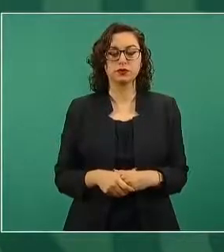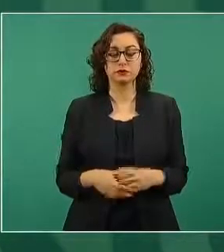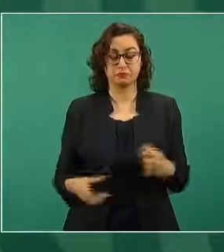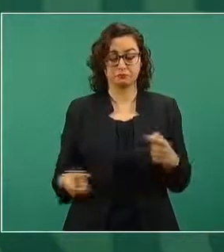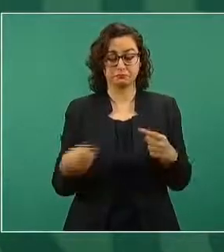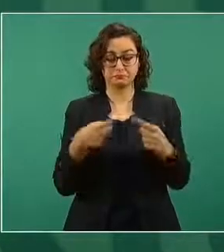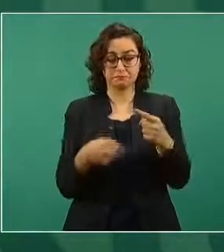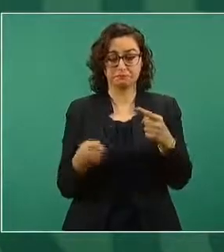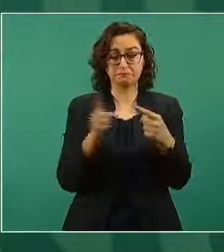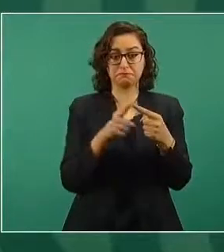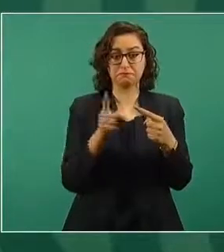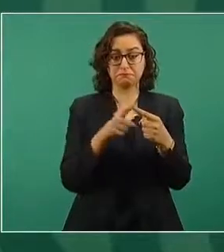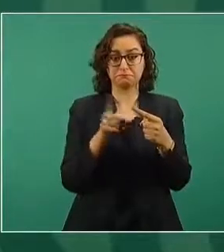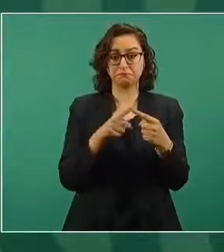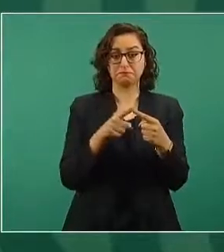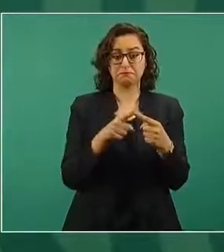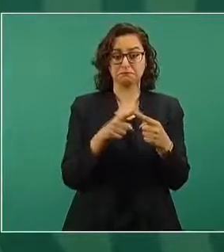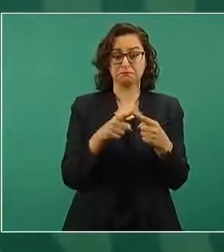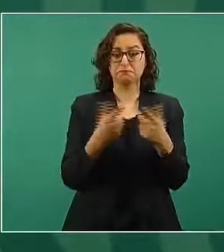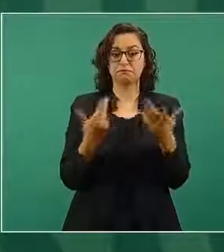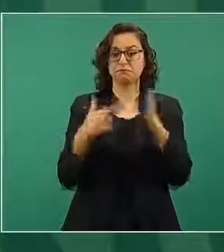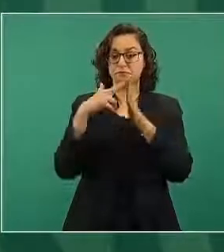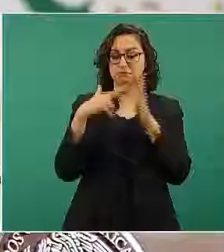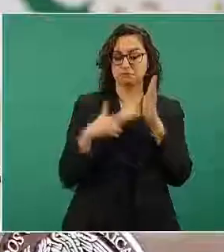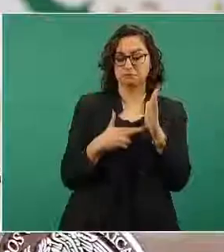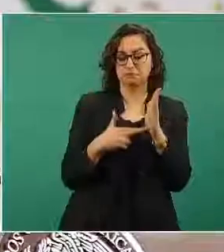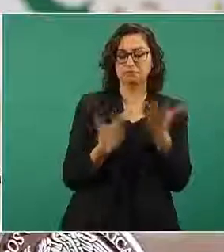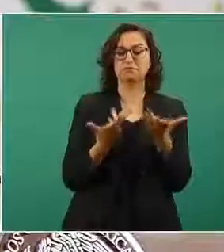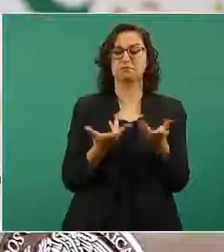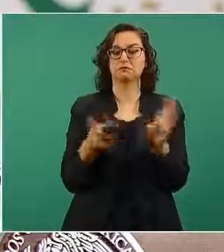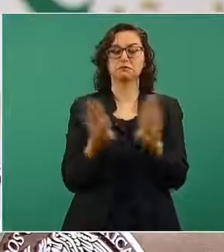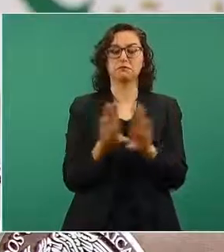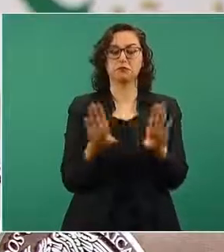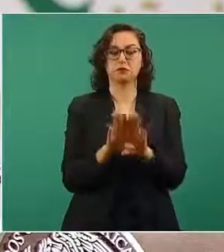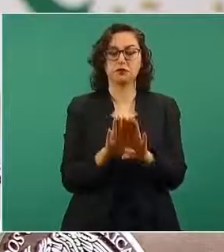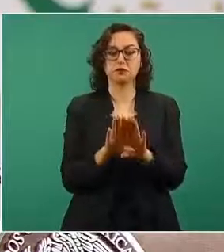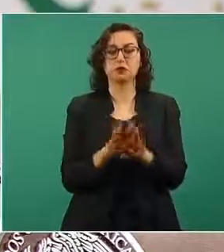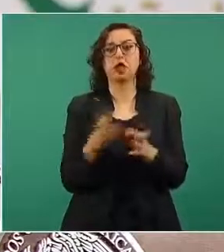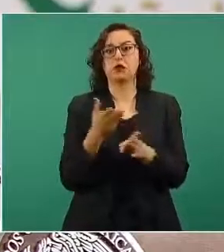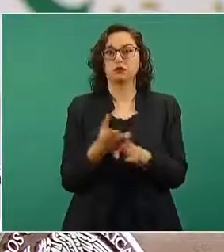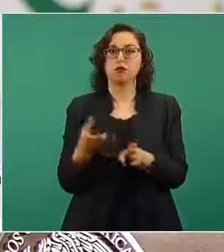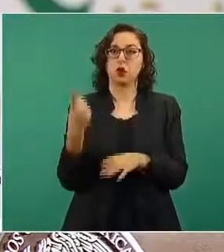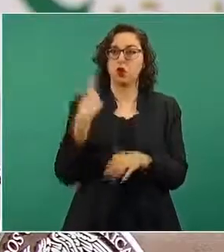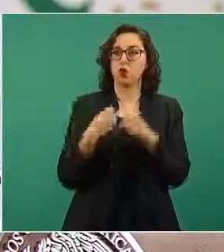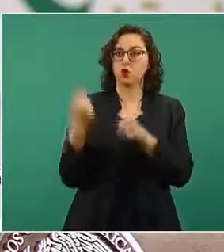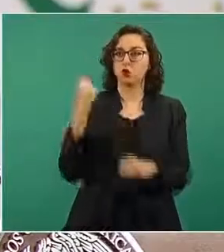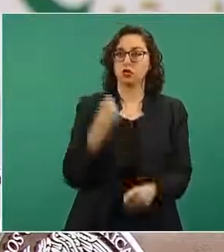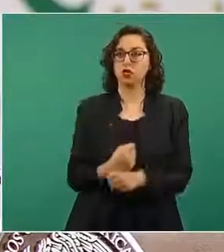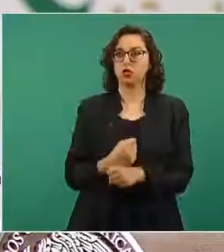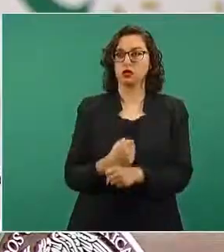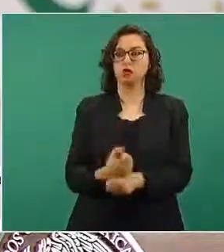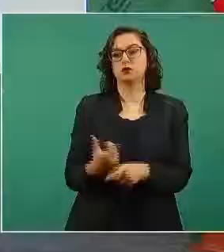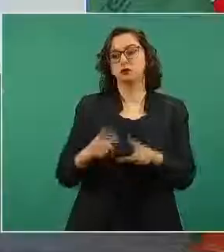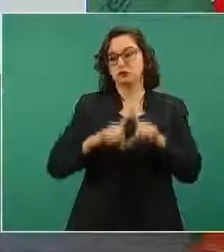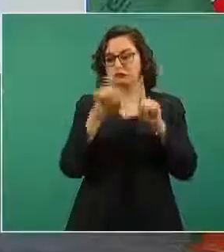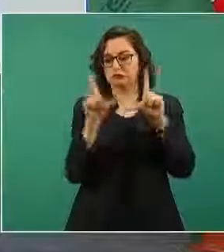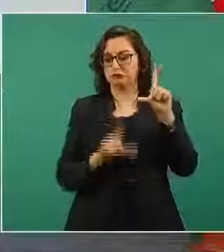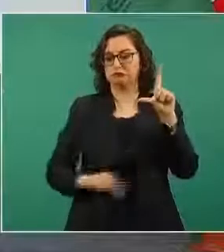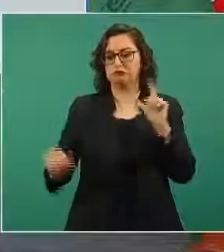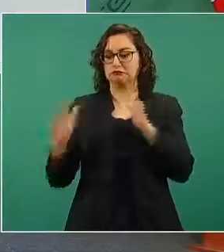elemento, las disposiciones fueron englobadas en lo que llamamos la Jornada Nacional de Sana Distancia, que